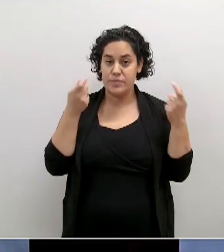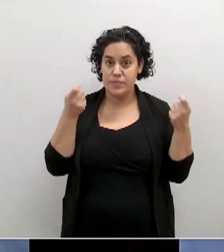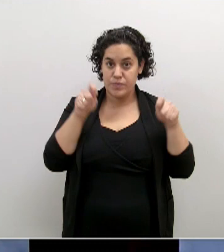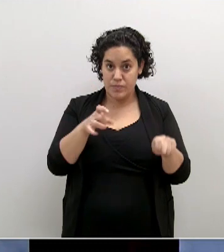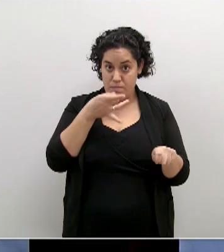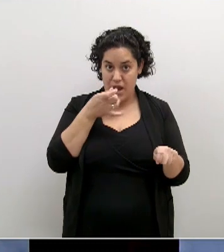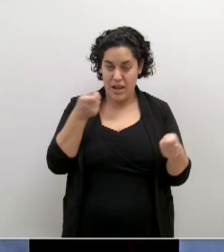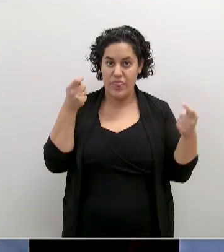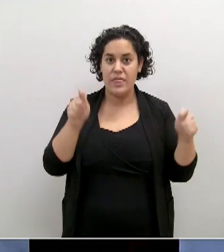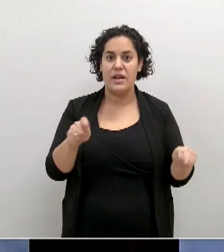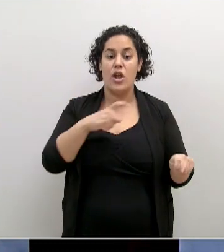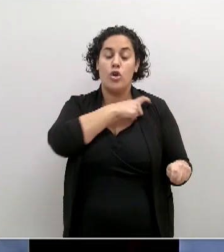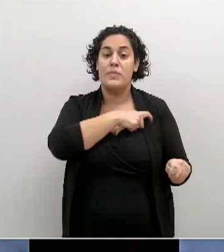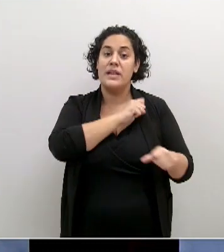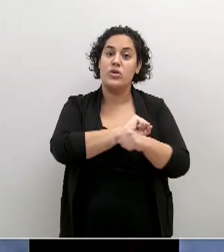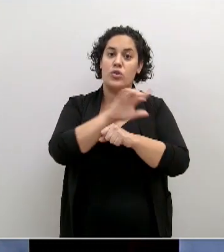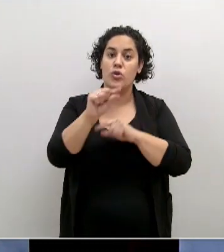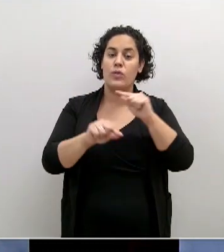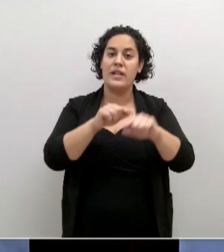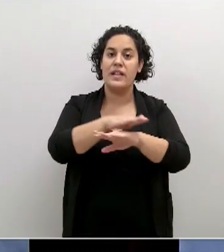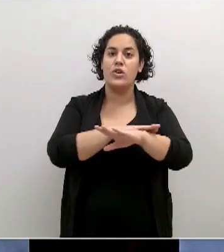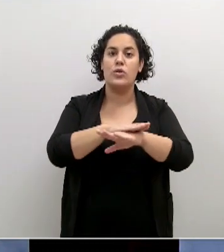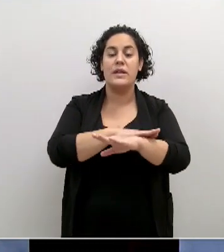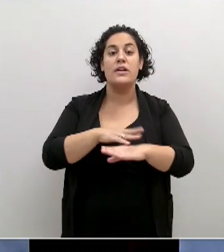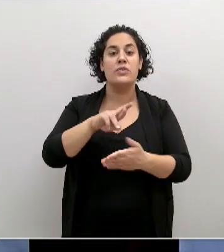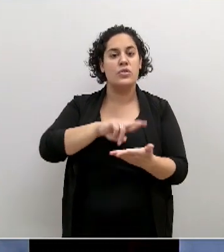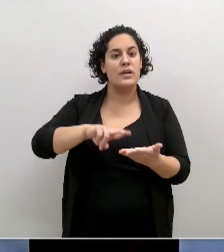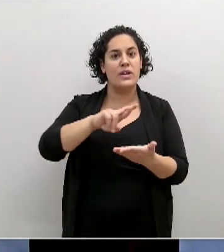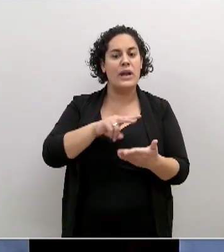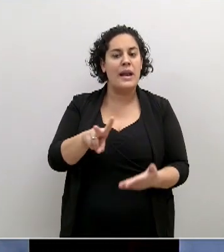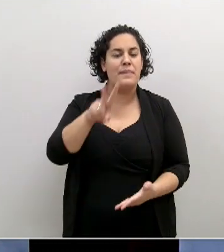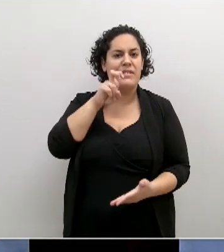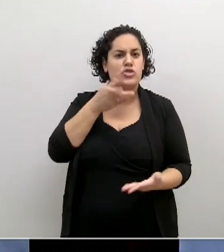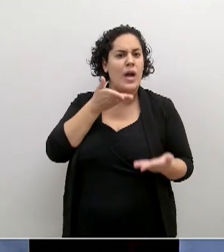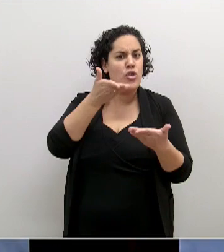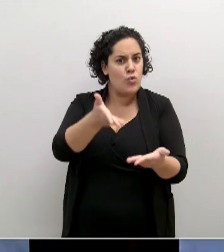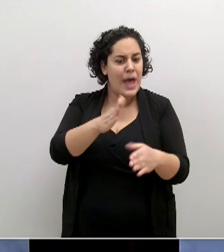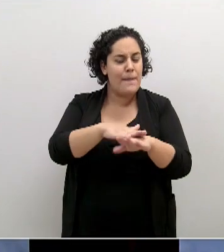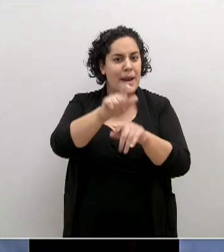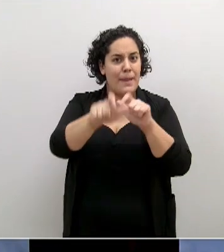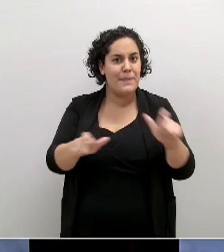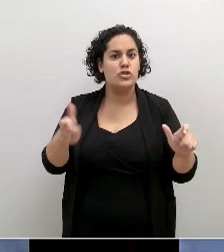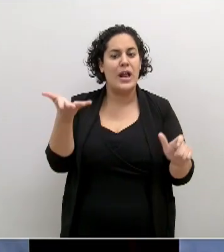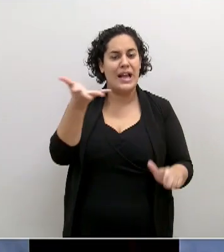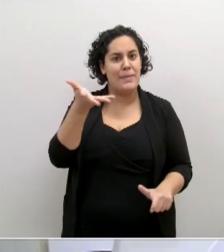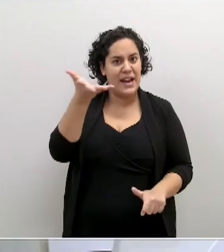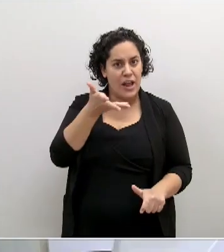el Comité COVID o el Gobierno regional ha previsto algún tipo de ayudas para los hosteleros y camareros